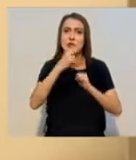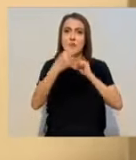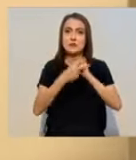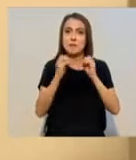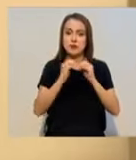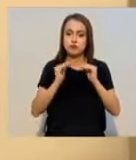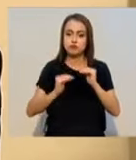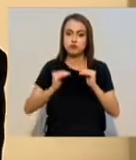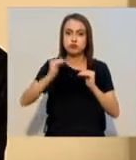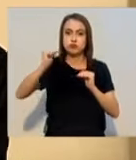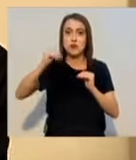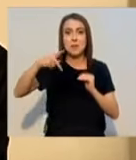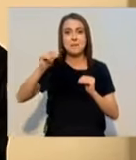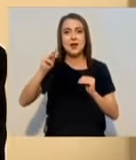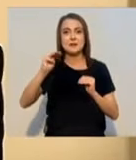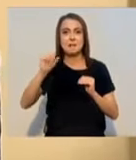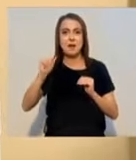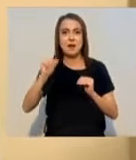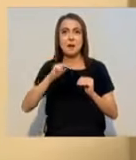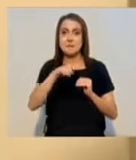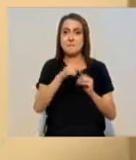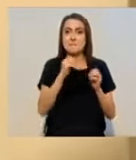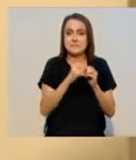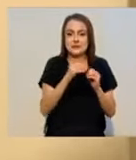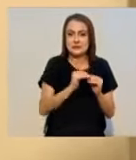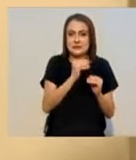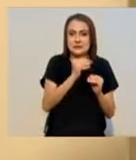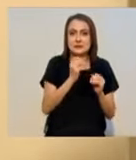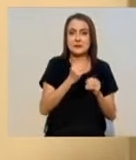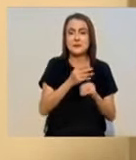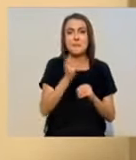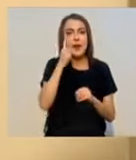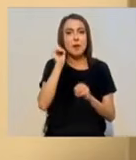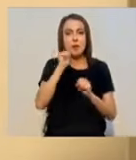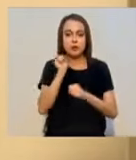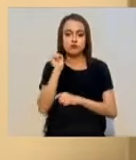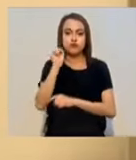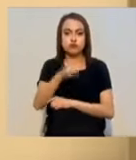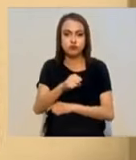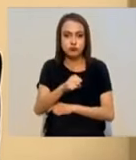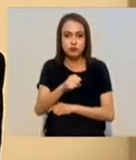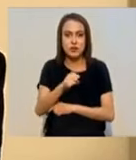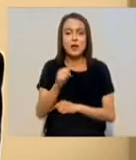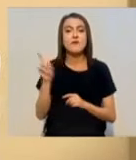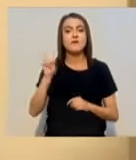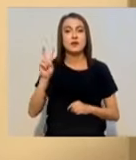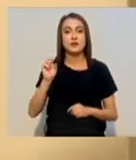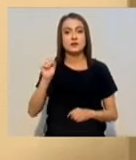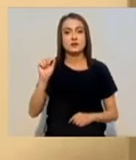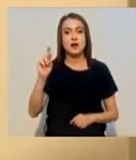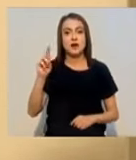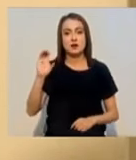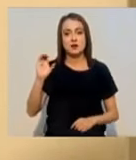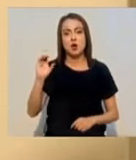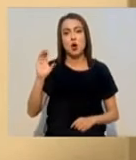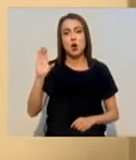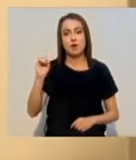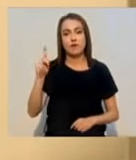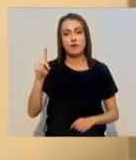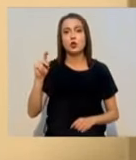plasma convaleciente en su capacidad de neutralizar al virus SARS-CoV-2. Los